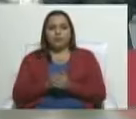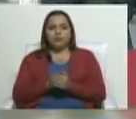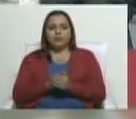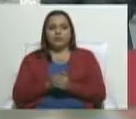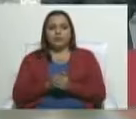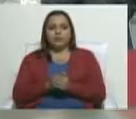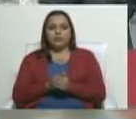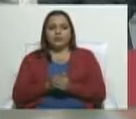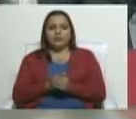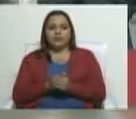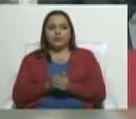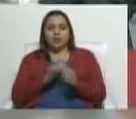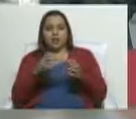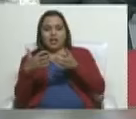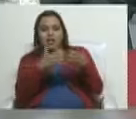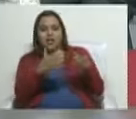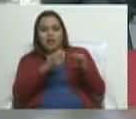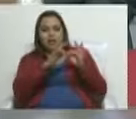guerra, considera... COVID.